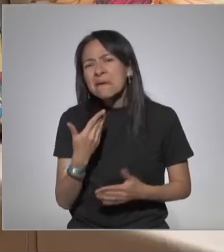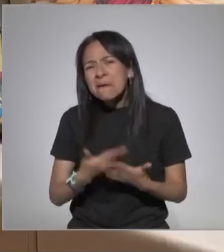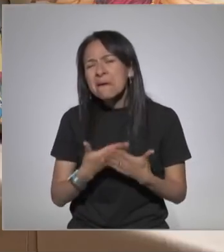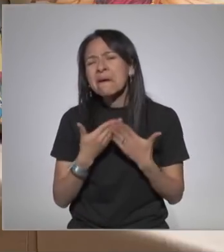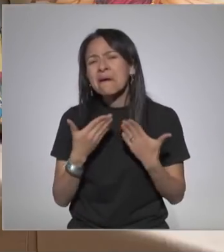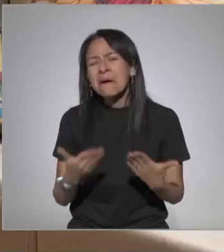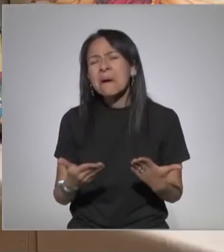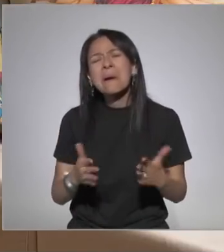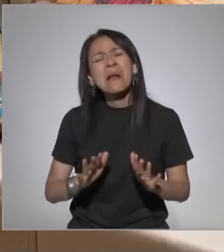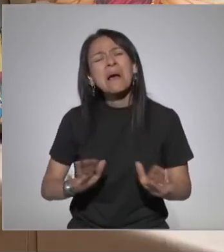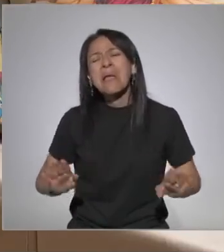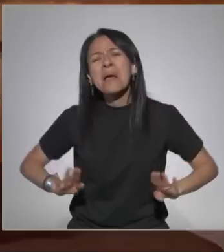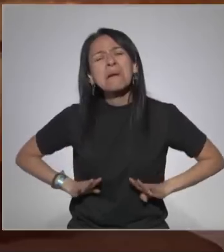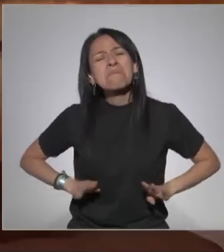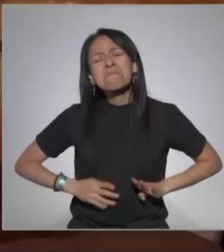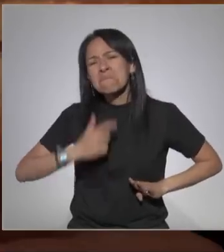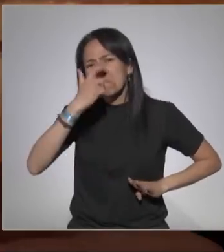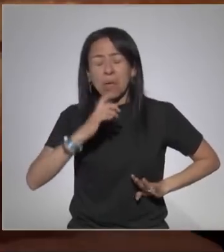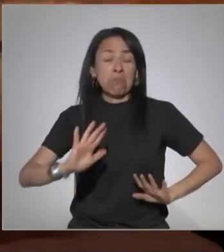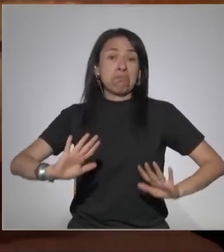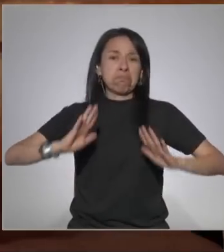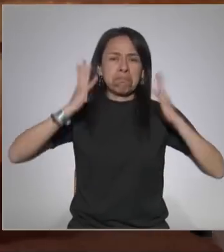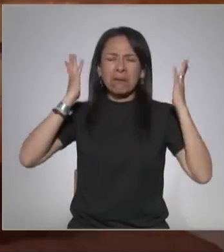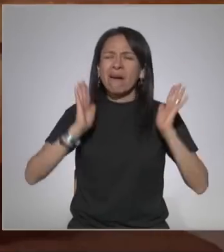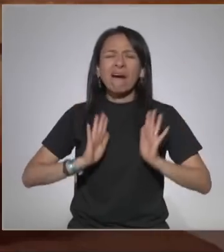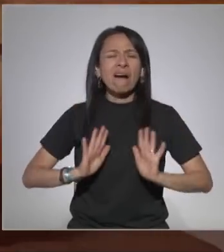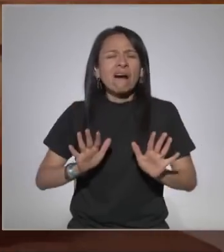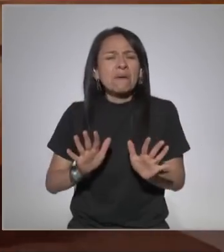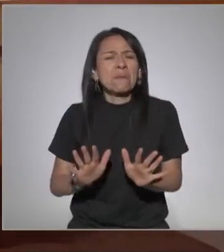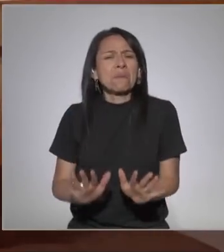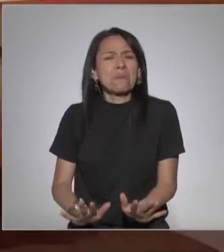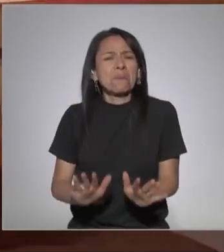forma mucho más tranquila, ¿no? Priorizando la relación